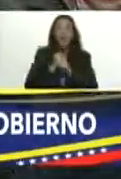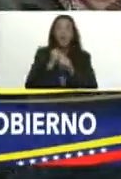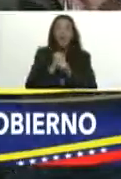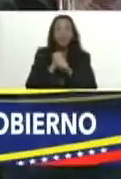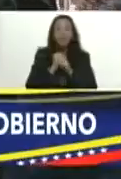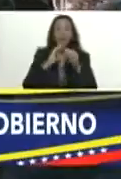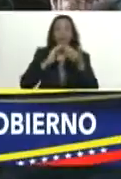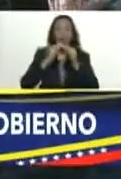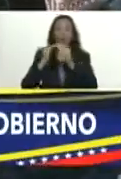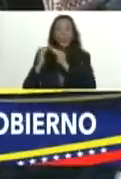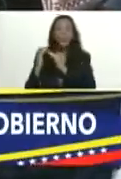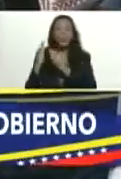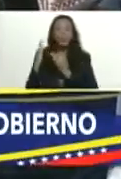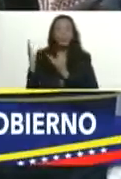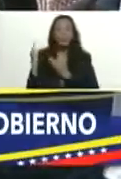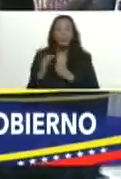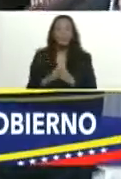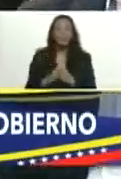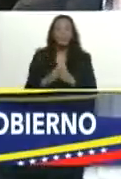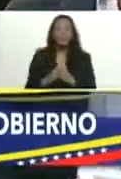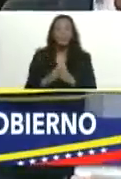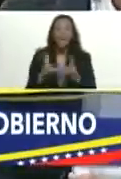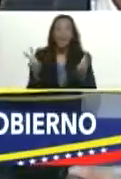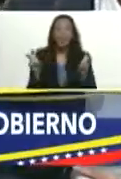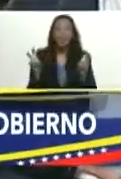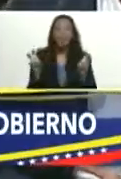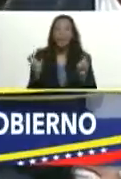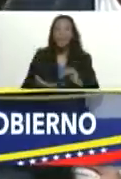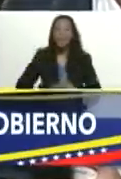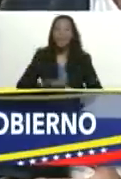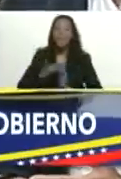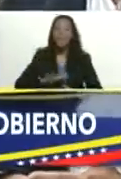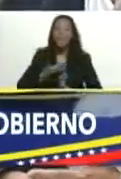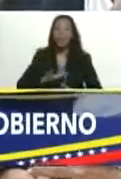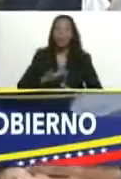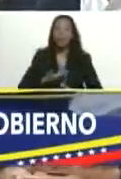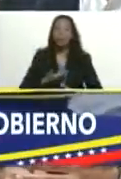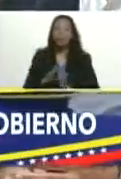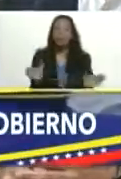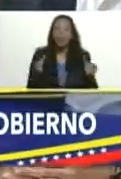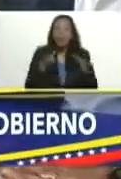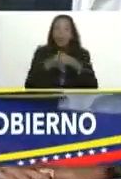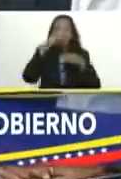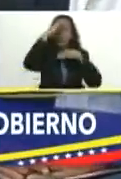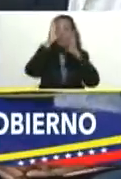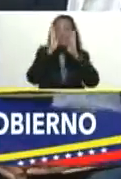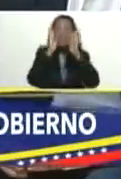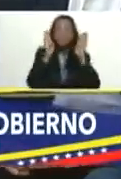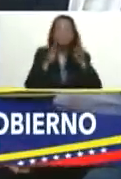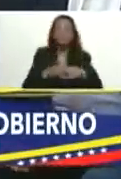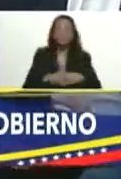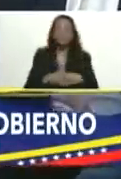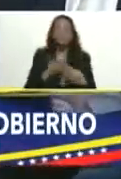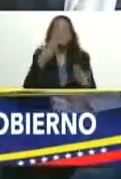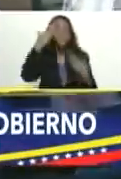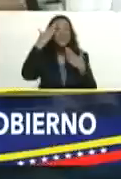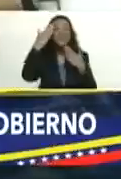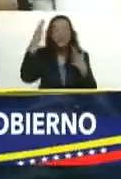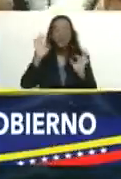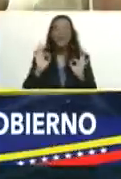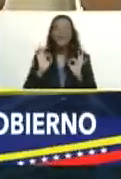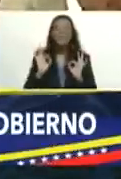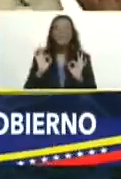los ministros y ministras a los temas priorizados del 1x10 del buen gobierno. Mi saludo también